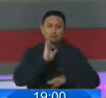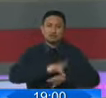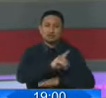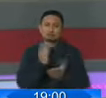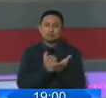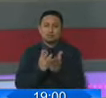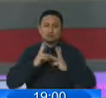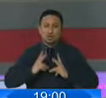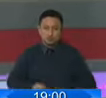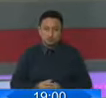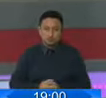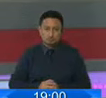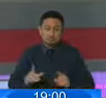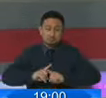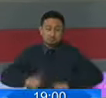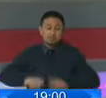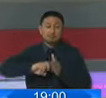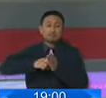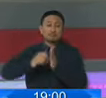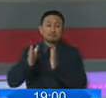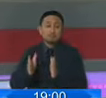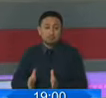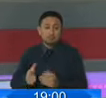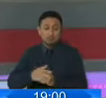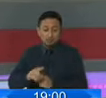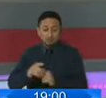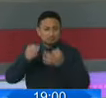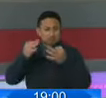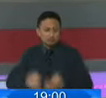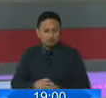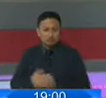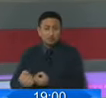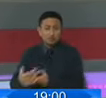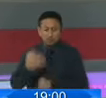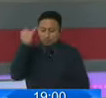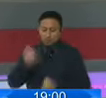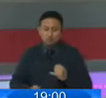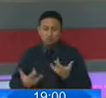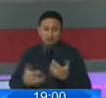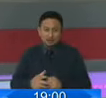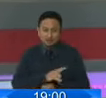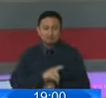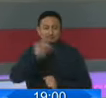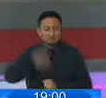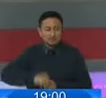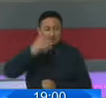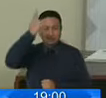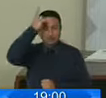salud. Esto mientras la Contraloría General del Estado ratifica el informe final que existe una deuda.